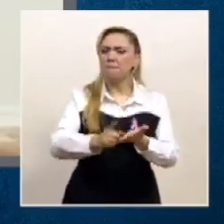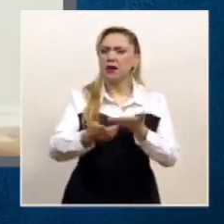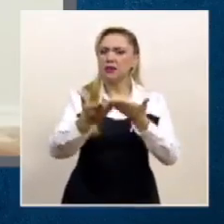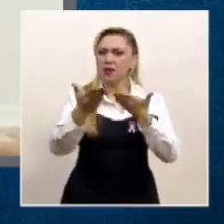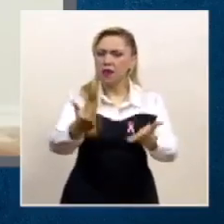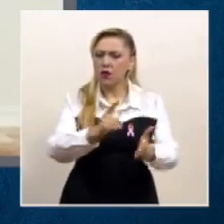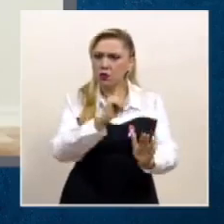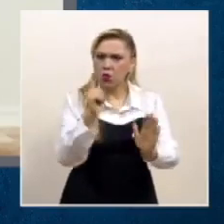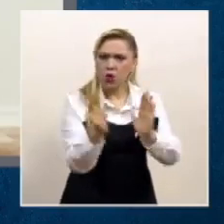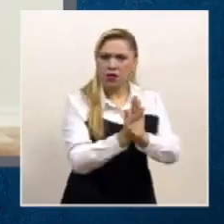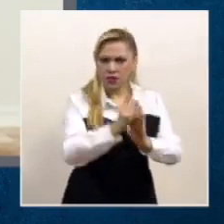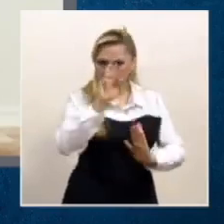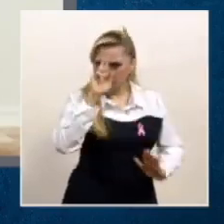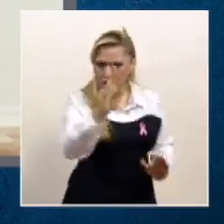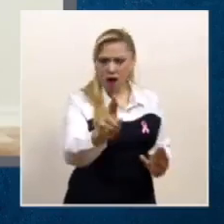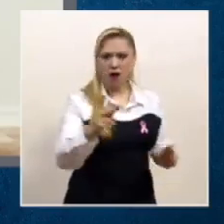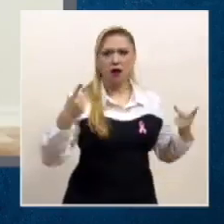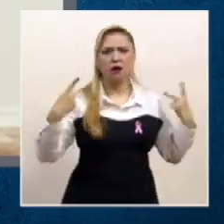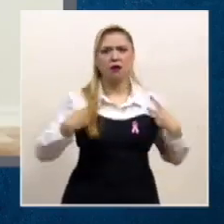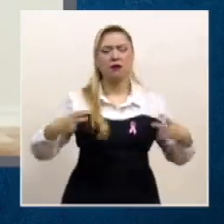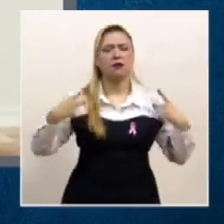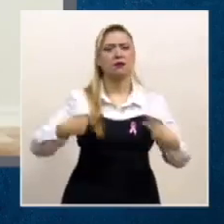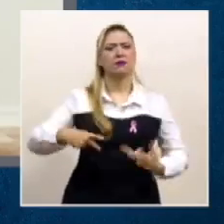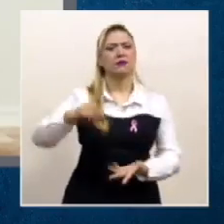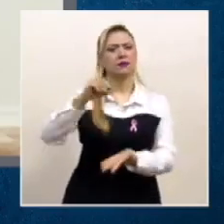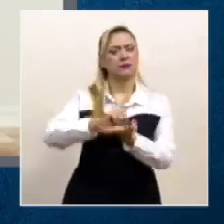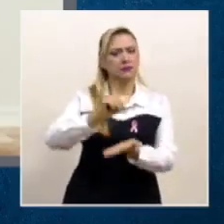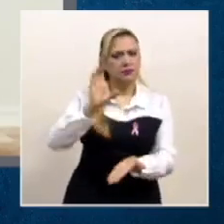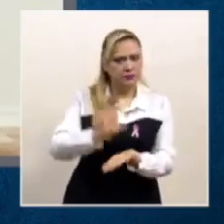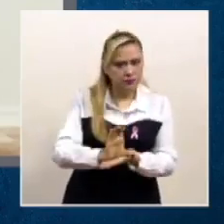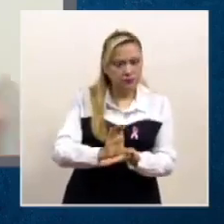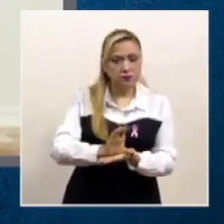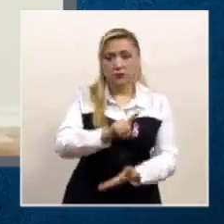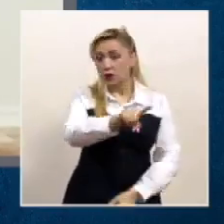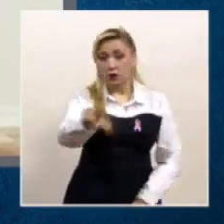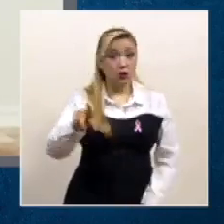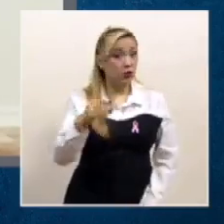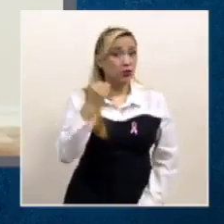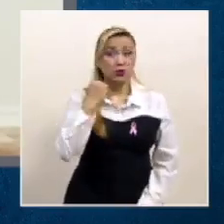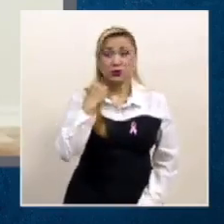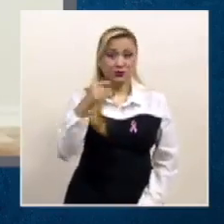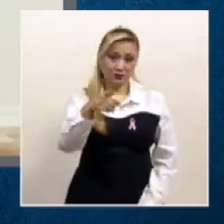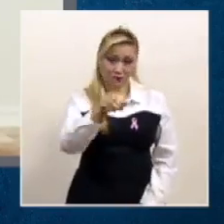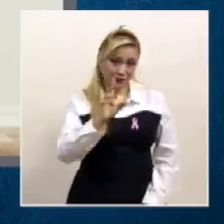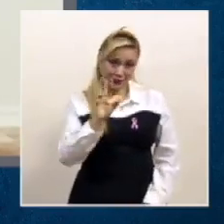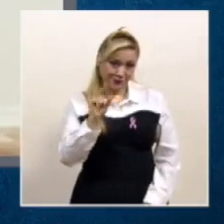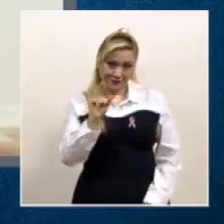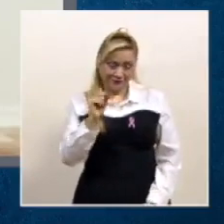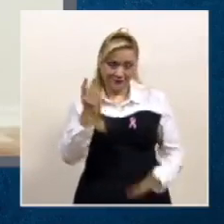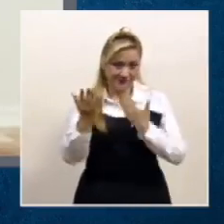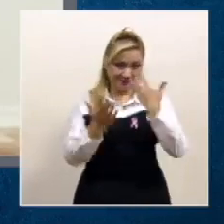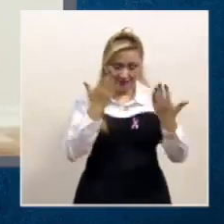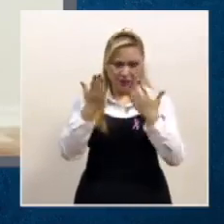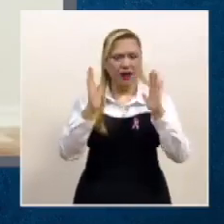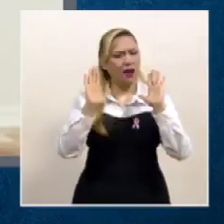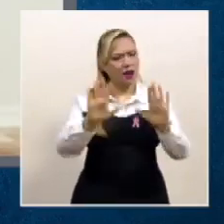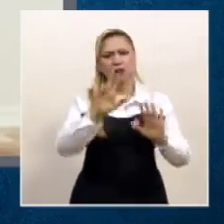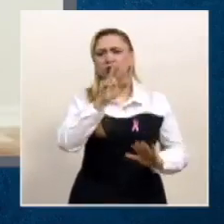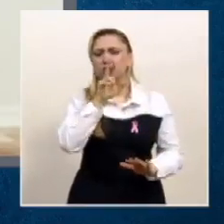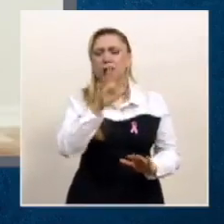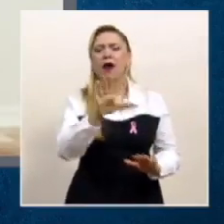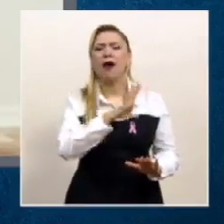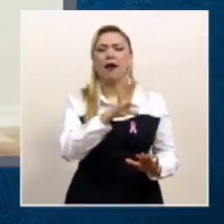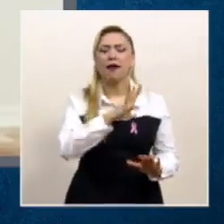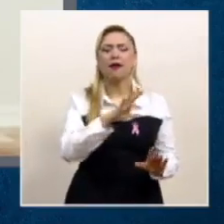checarlo. Para aquellas personas que no son abogadas, en temas de derecho tenemos algo que se